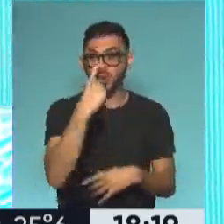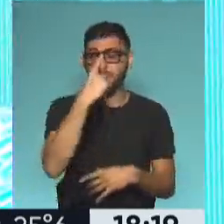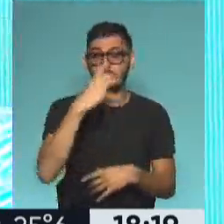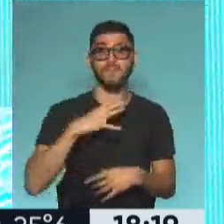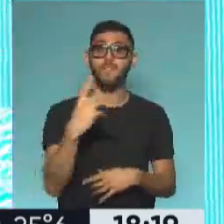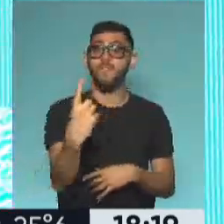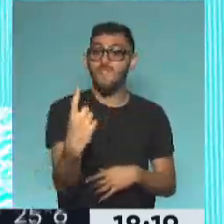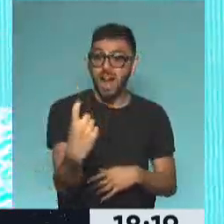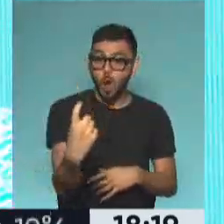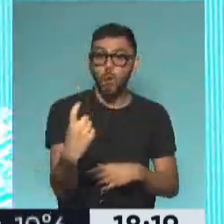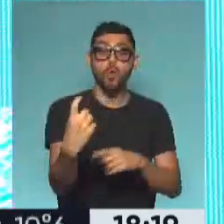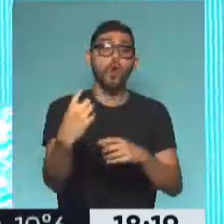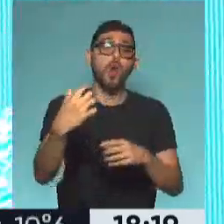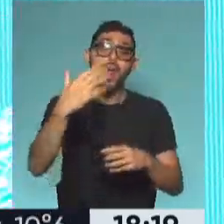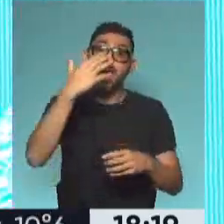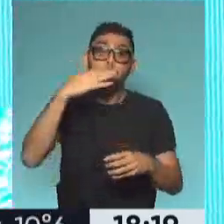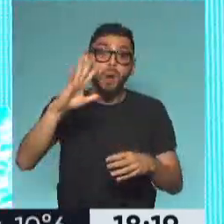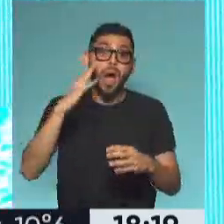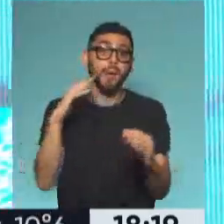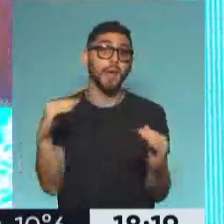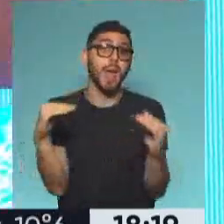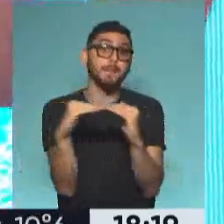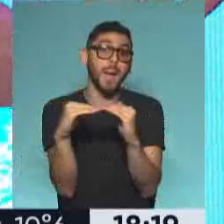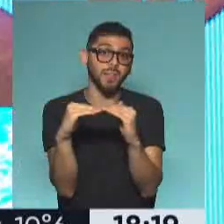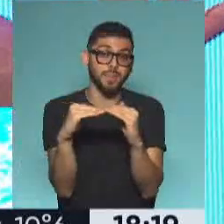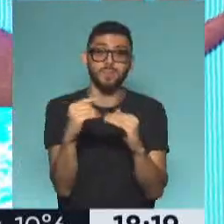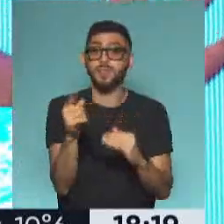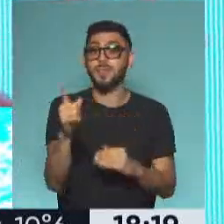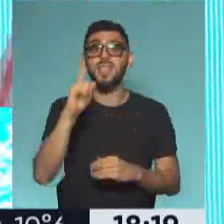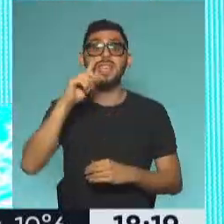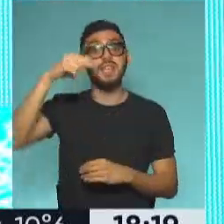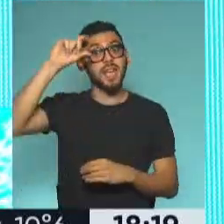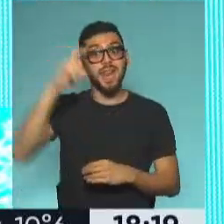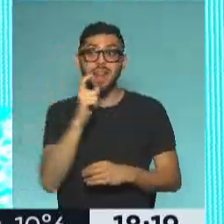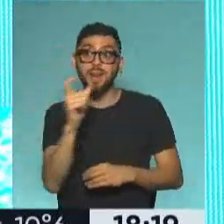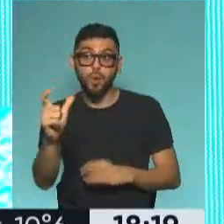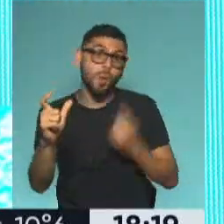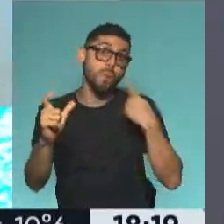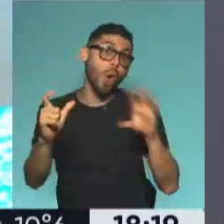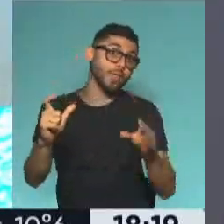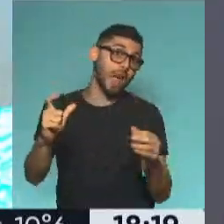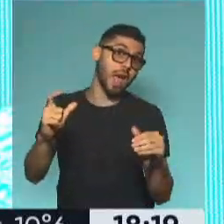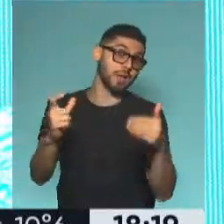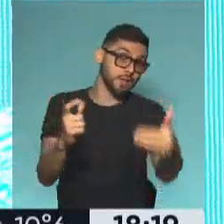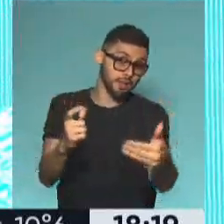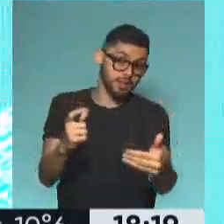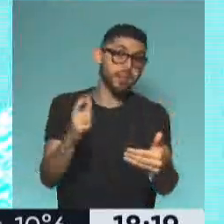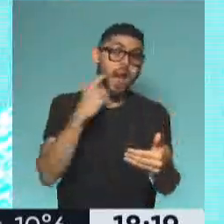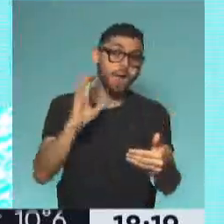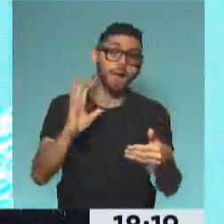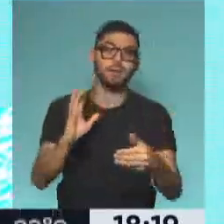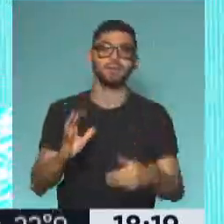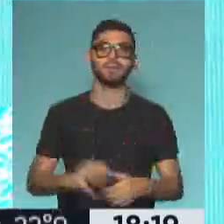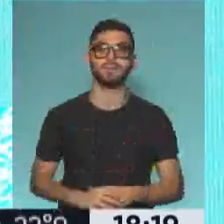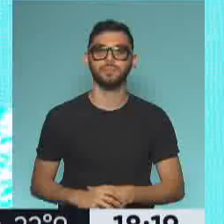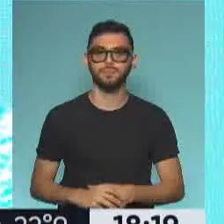Falta uno y después tiene la posibilidad de empatar. Si llega a responder bien Inés, después tiene la posibilidad de empatar. Obvio. El equipo azul, perfecto.